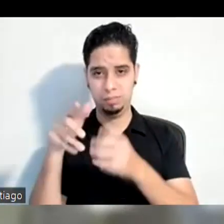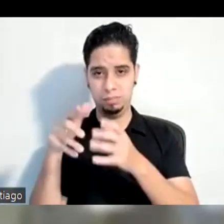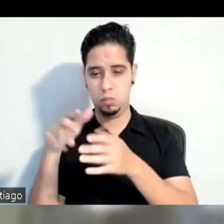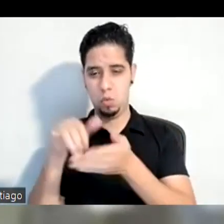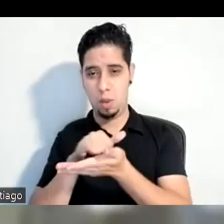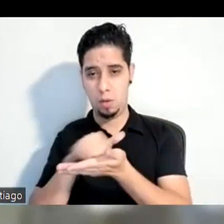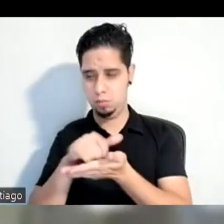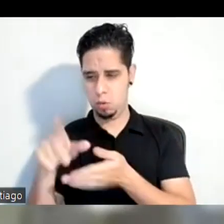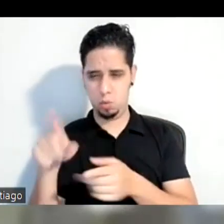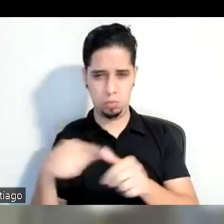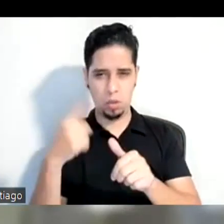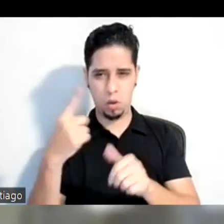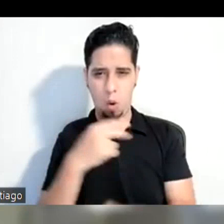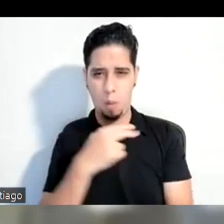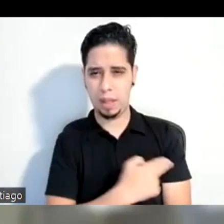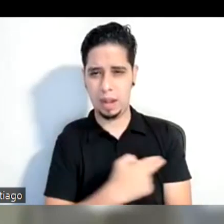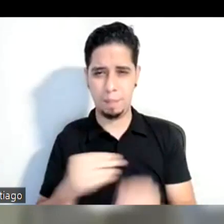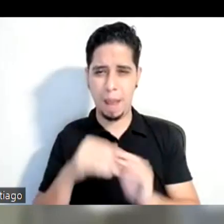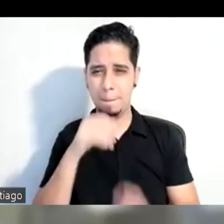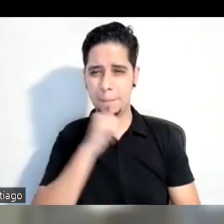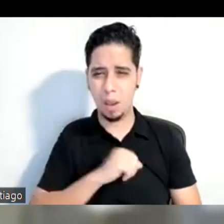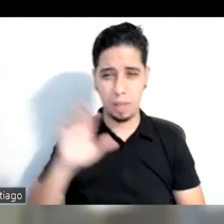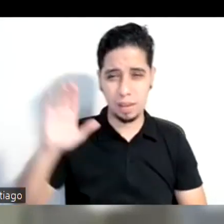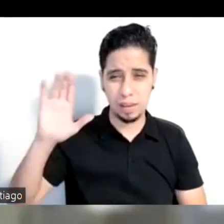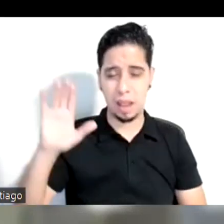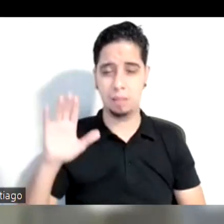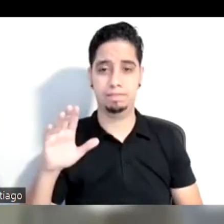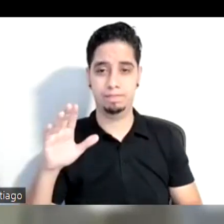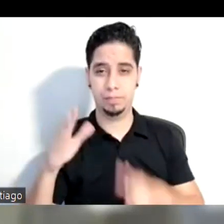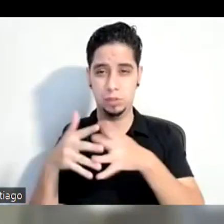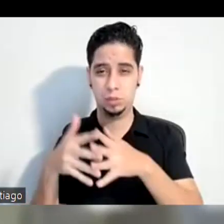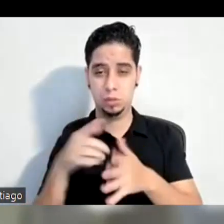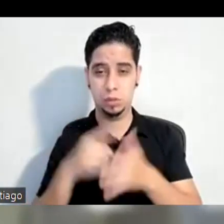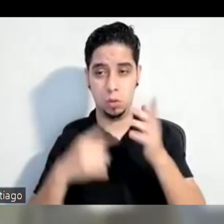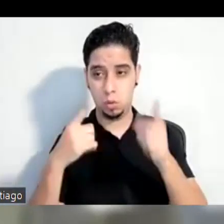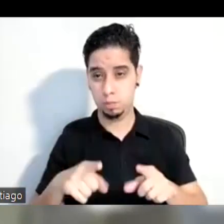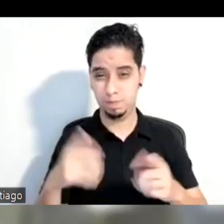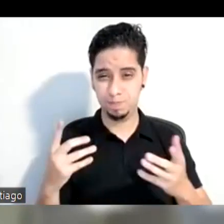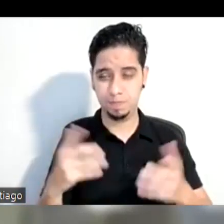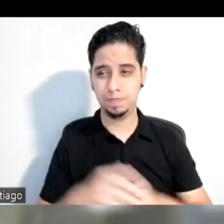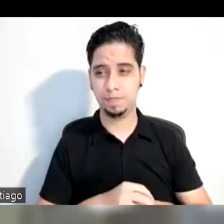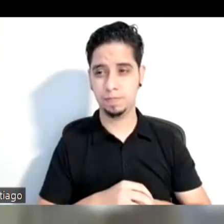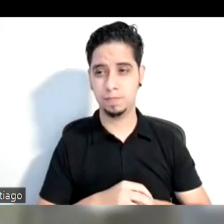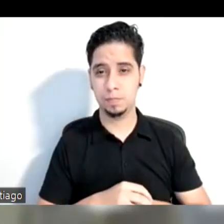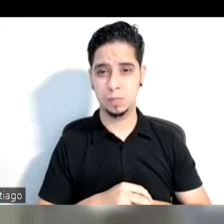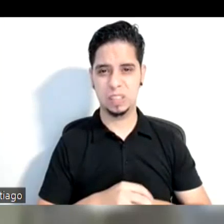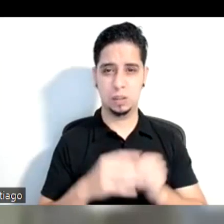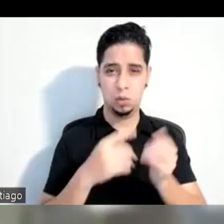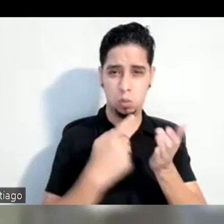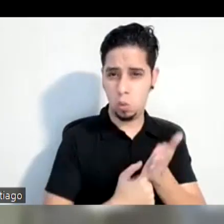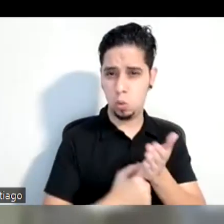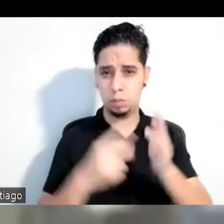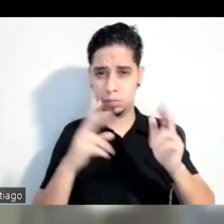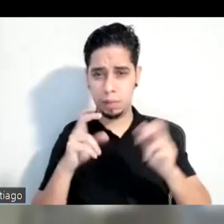pues trata temas controversiales, políticos del